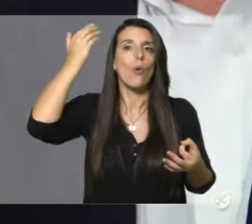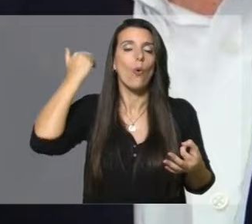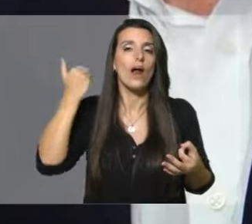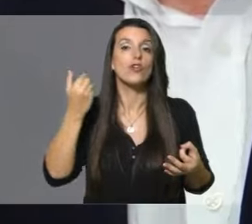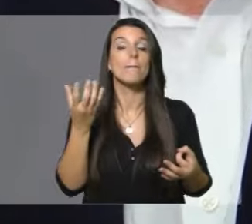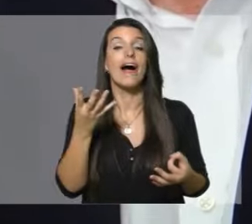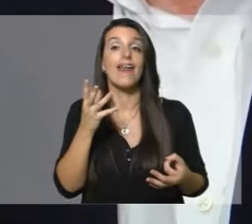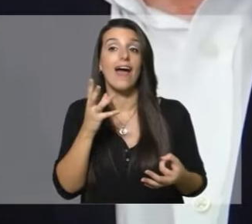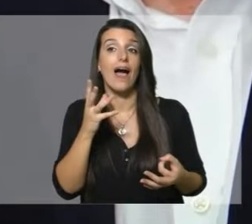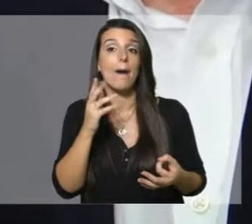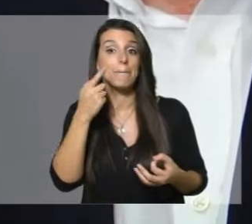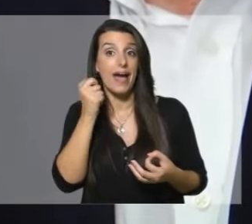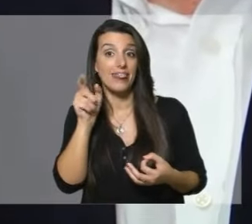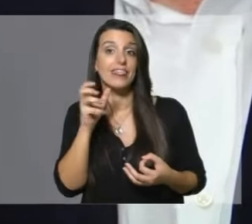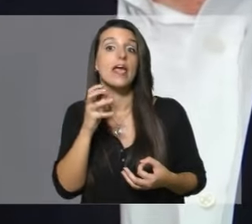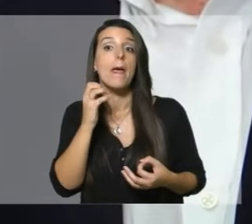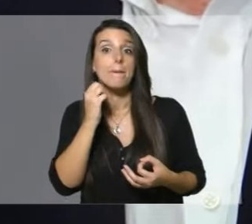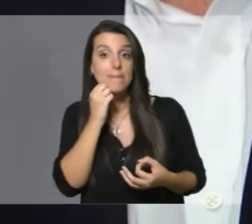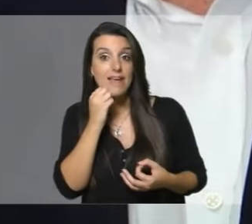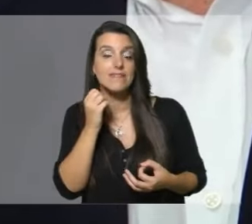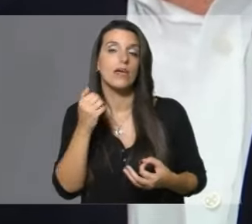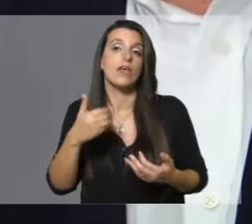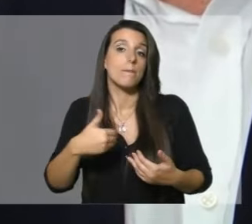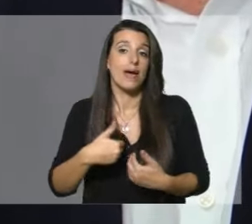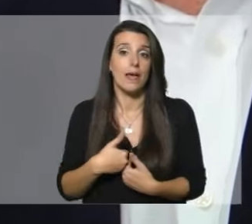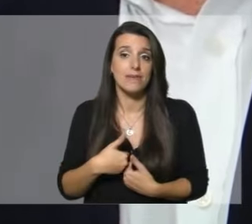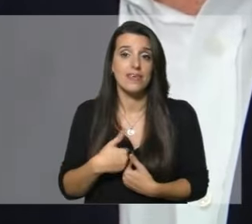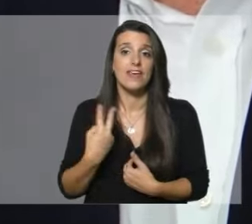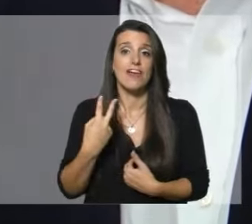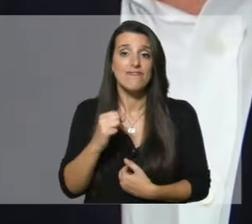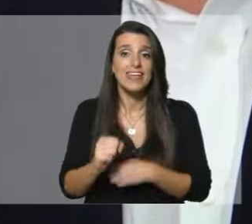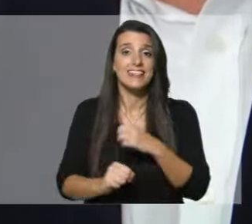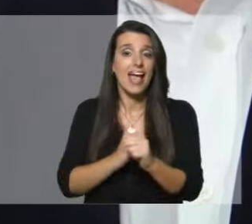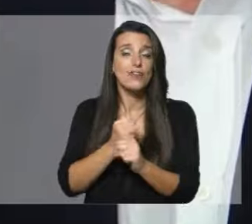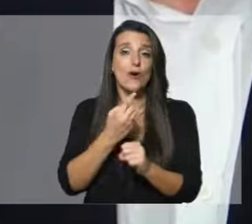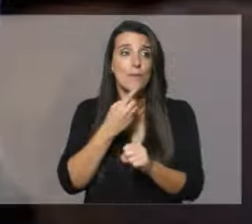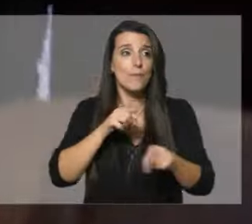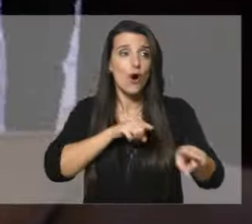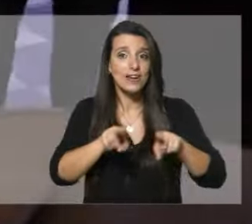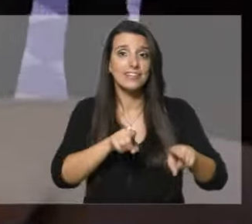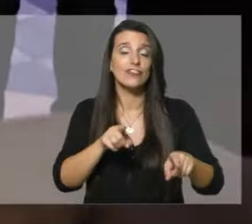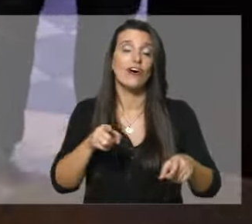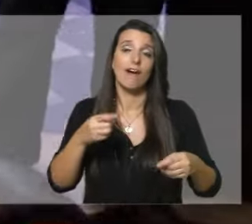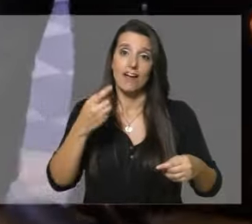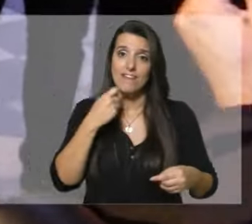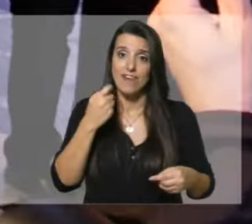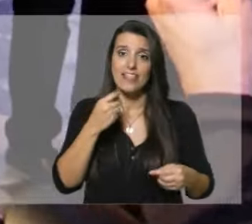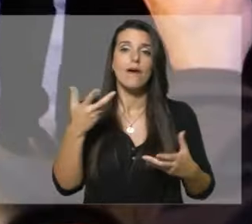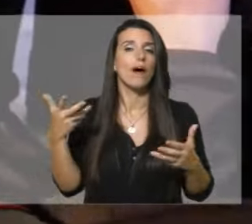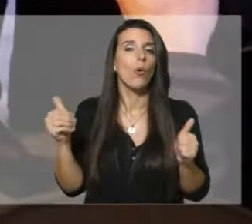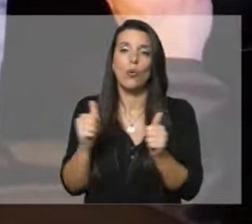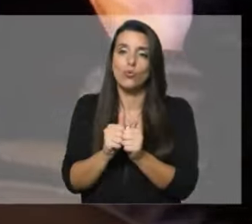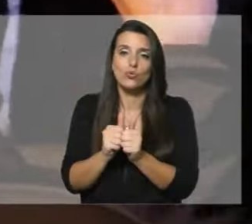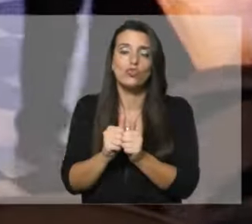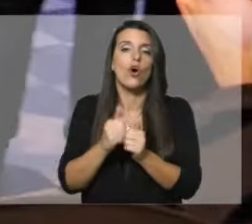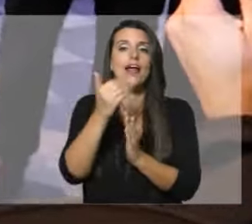Jorge que creo que lo merece y la verdad que para mí que tengo más de 20 años en esto y que una gran Mater pendiente estar espalda con espalda con